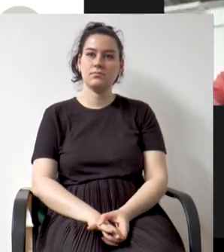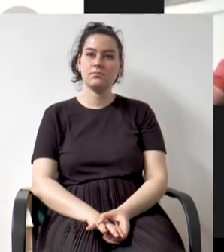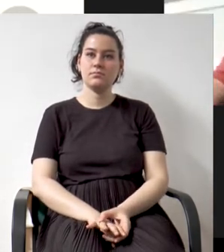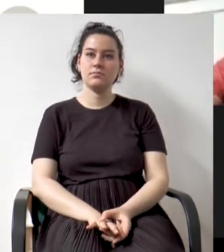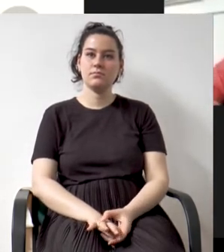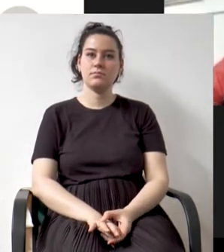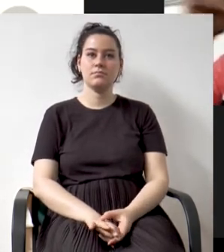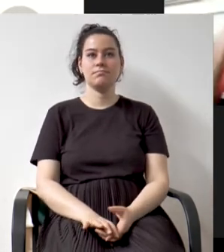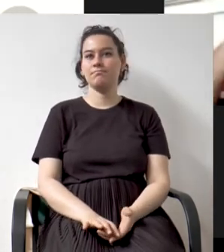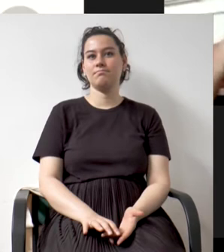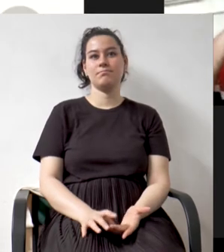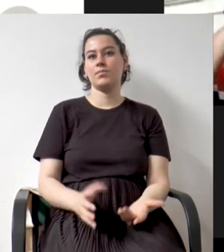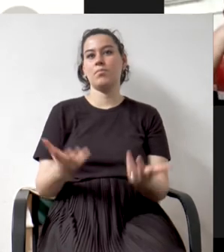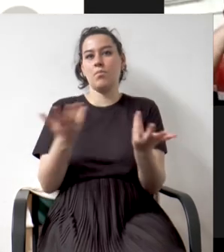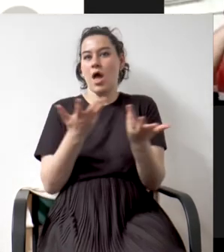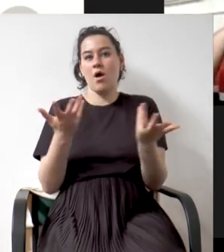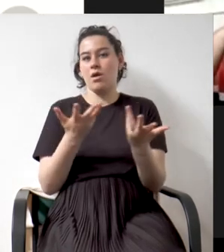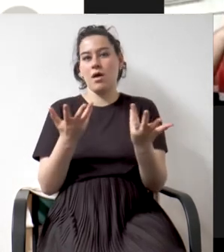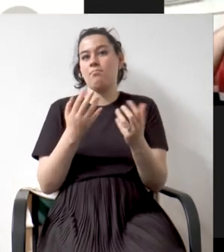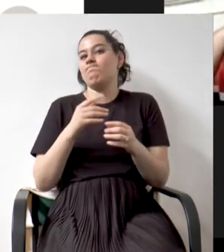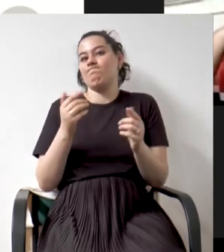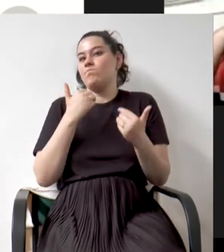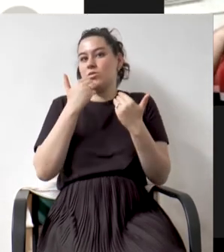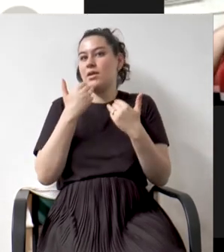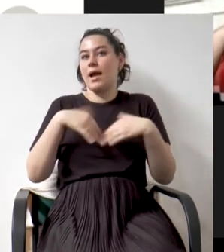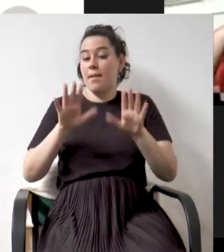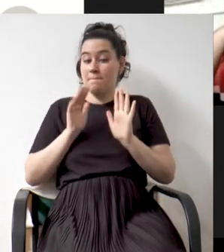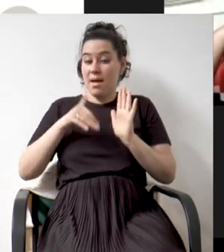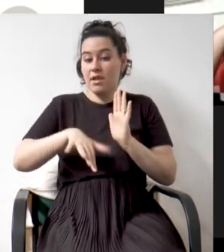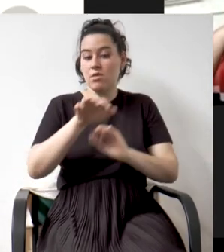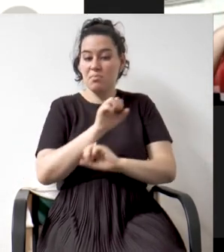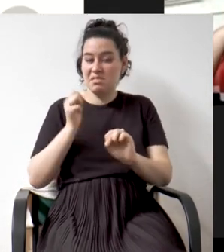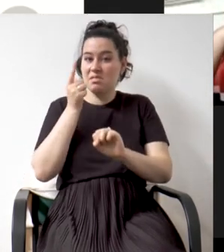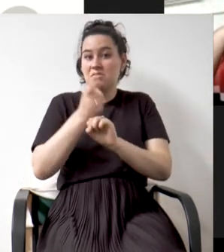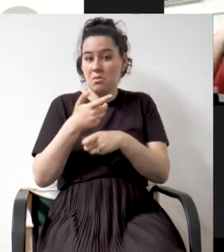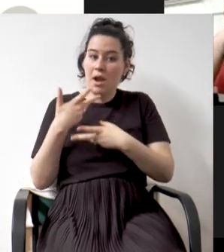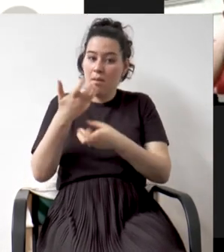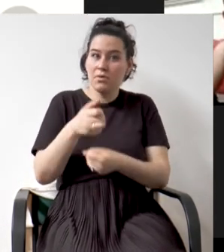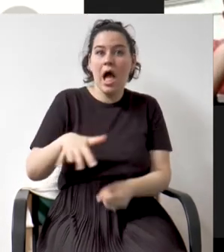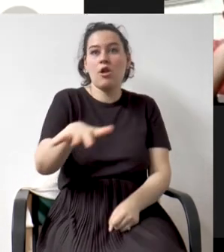No tengo para el momento, quizás más adelante, a medida que surja la discusión, poder aportar algo más.